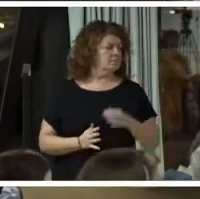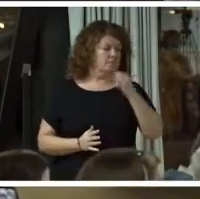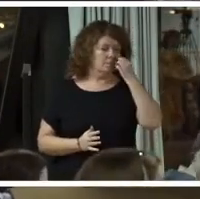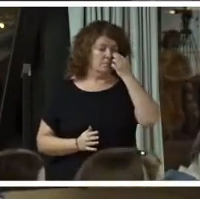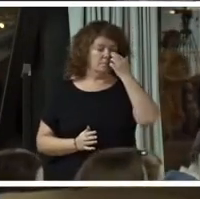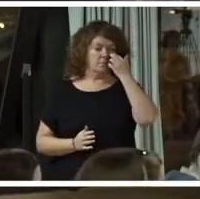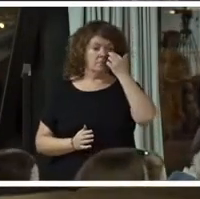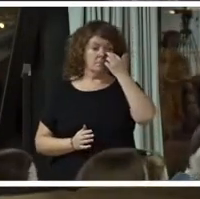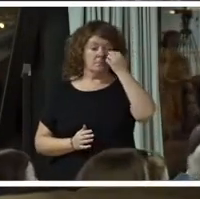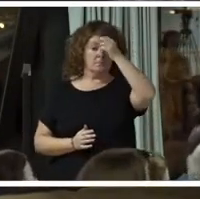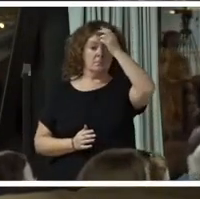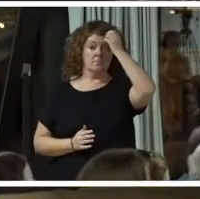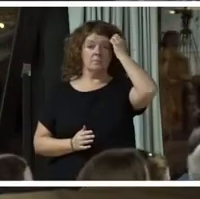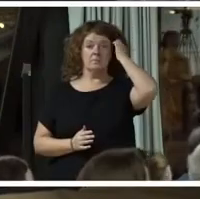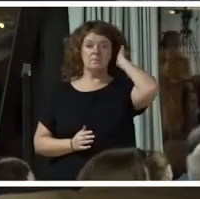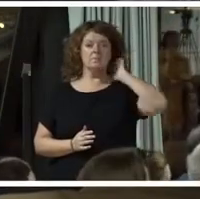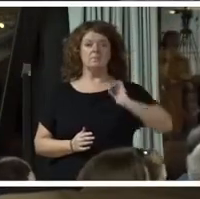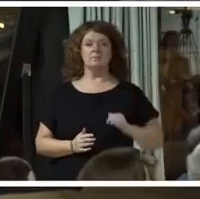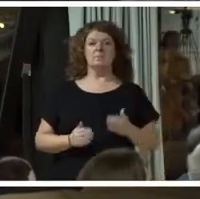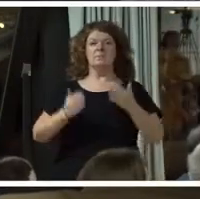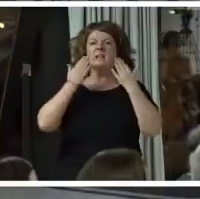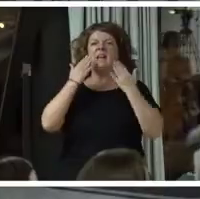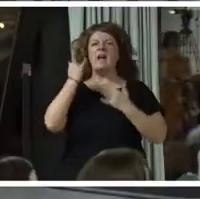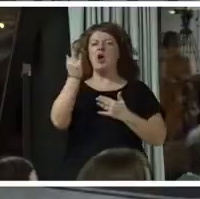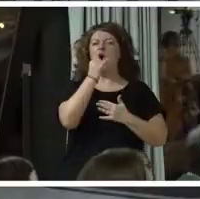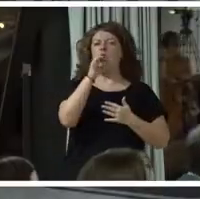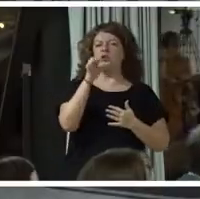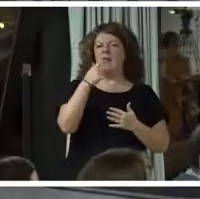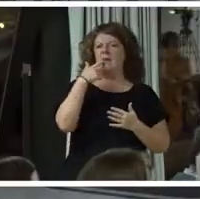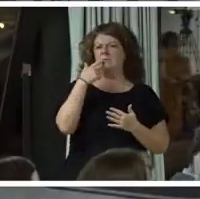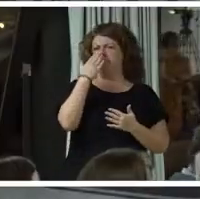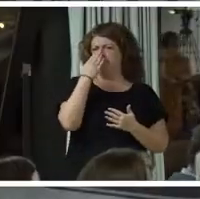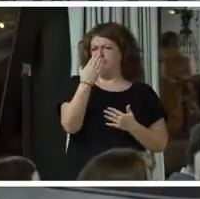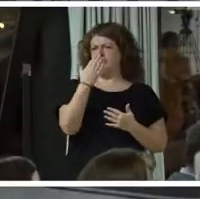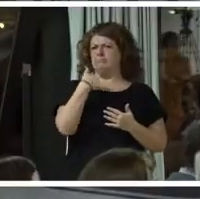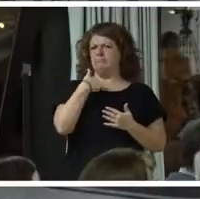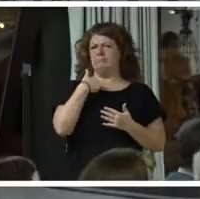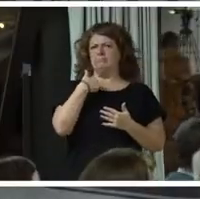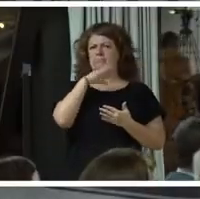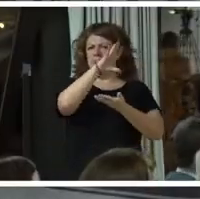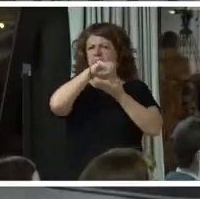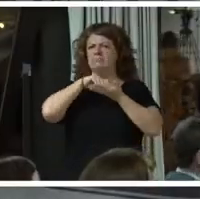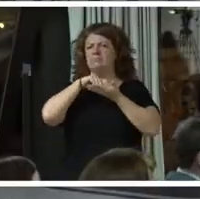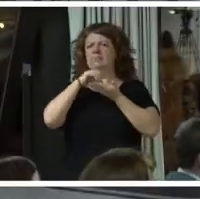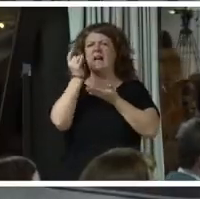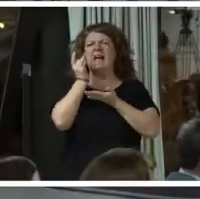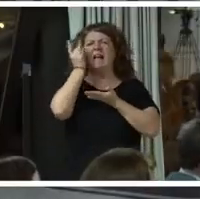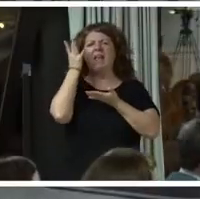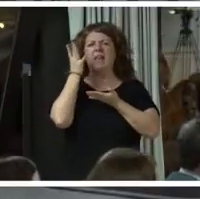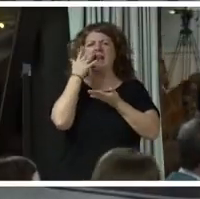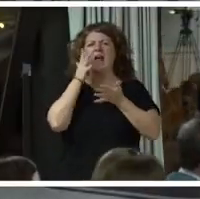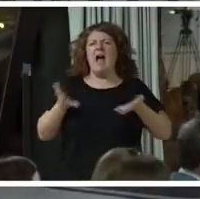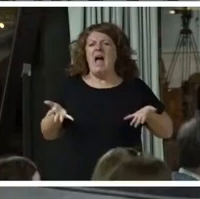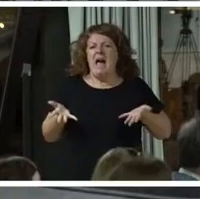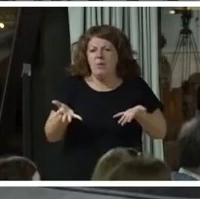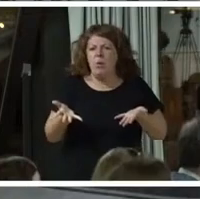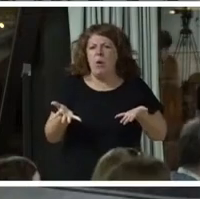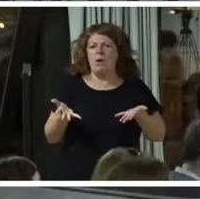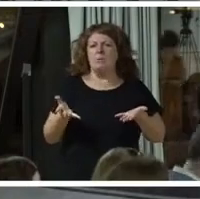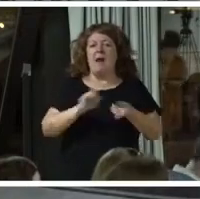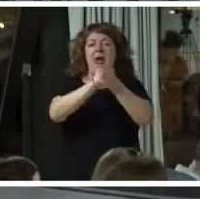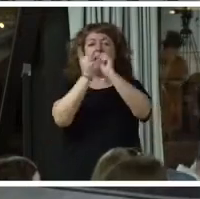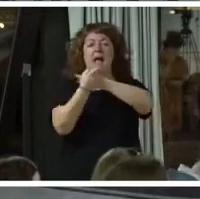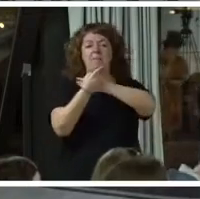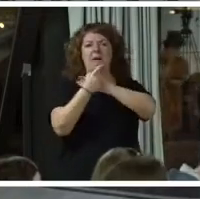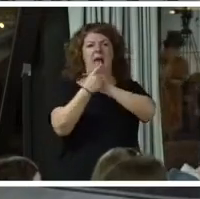Muchísimas gracias eh José La verdad que eh Me quedo con esa idea que comentas de que hay que empujar para cambiar el